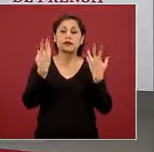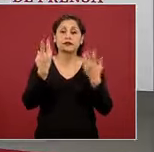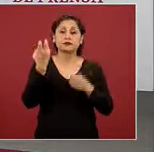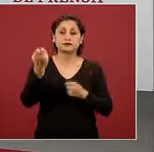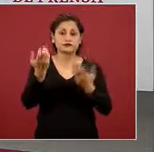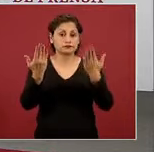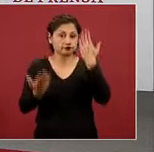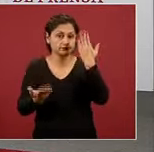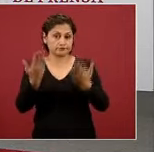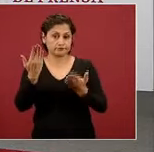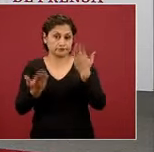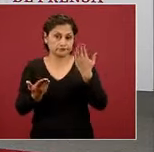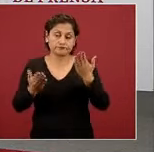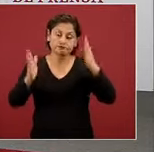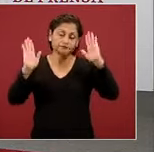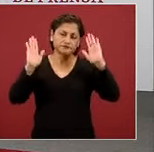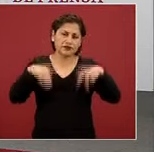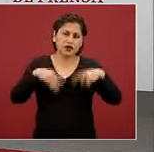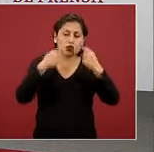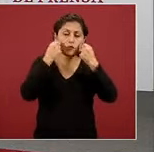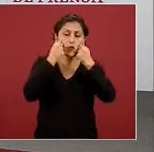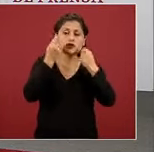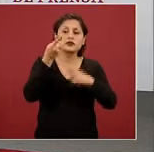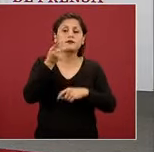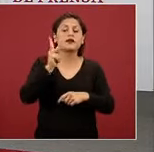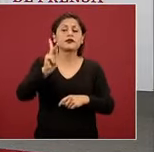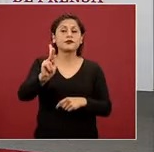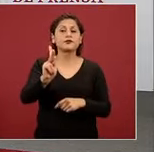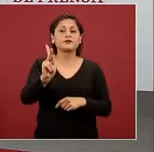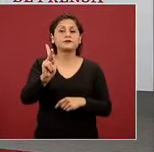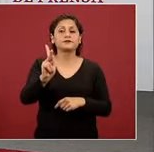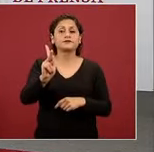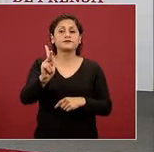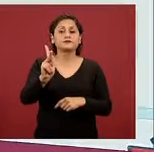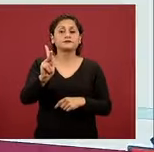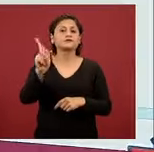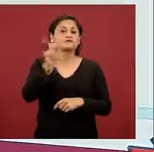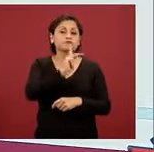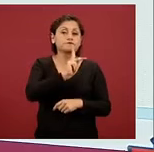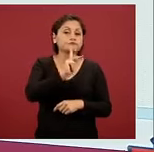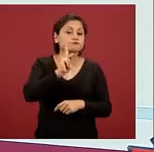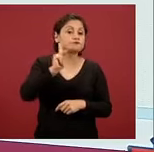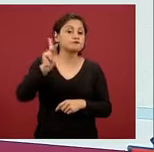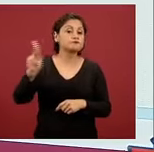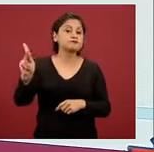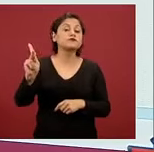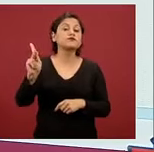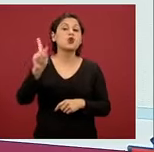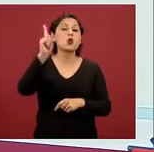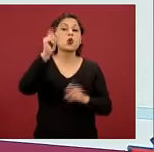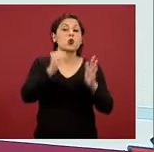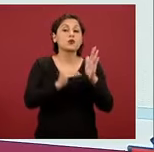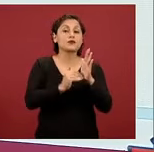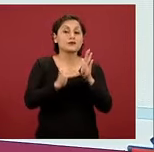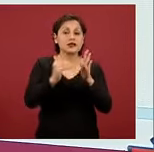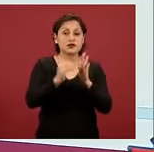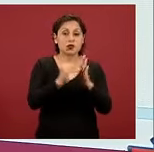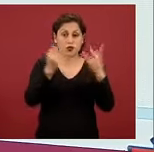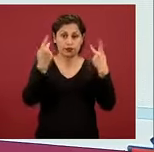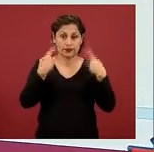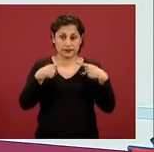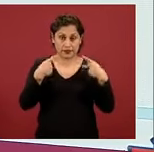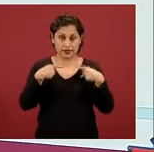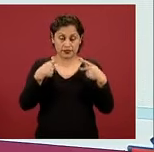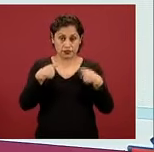comparación es relativamente irrelevante, aunque todas están identificadas por millón de habitantes, es decir, se puede